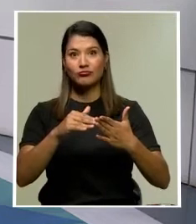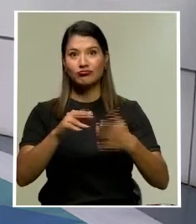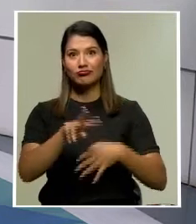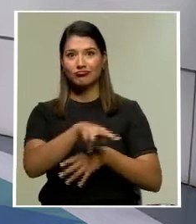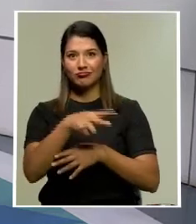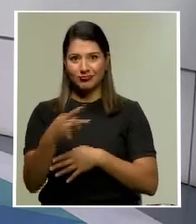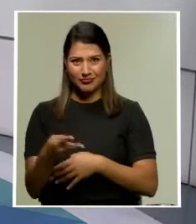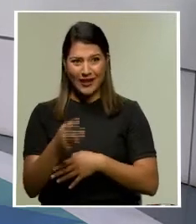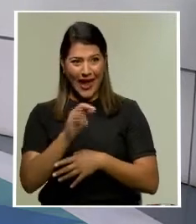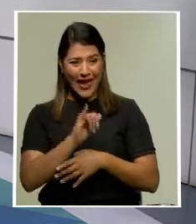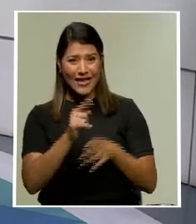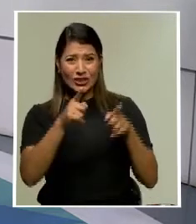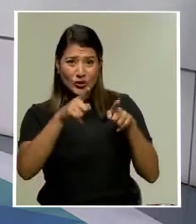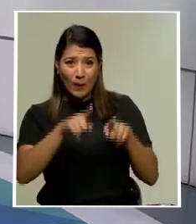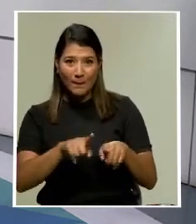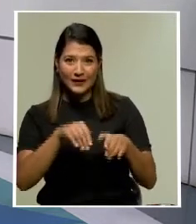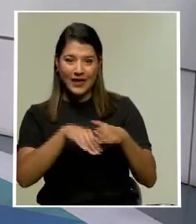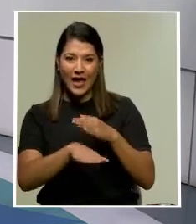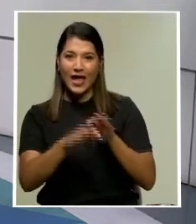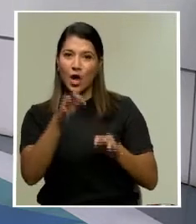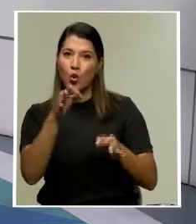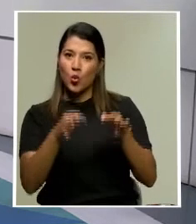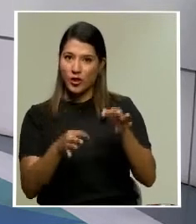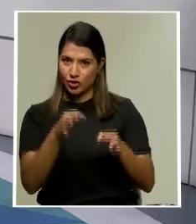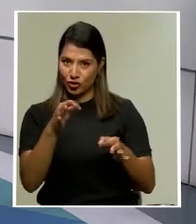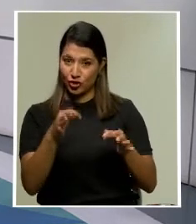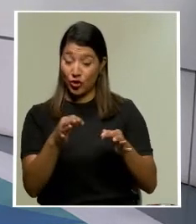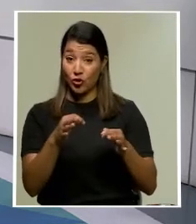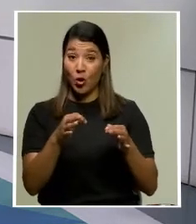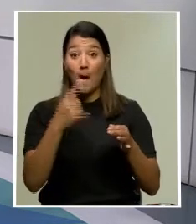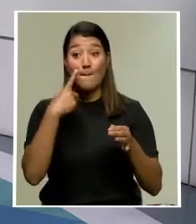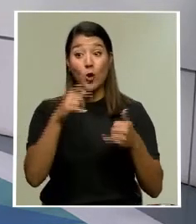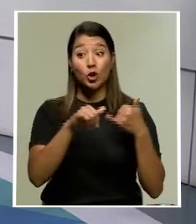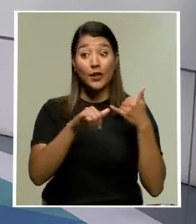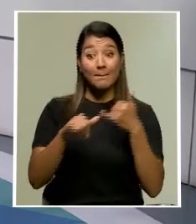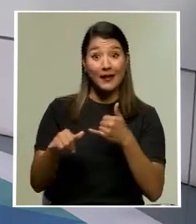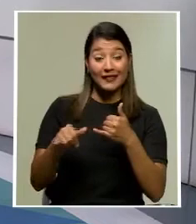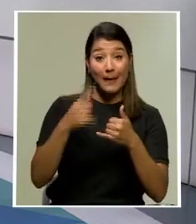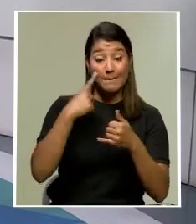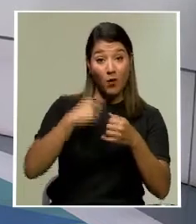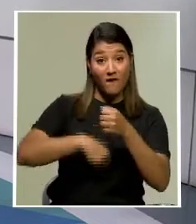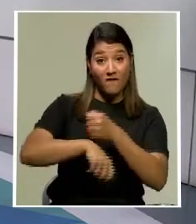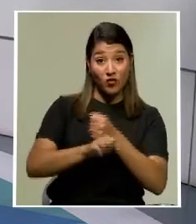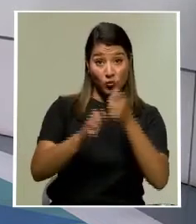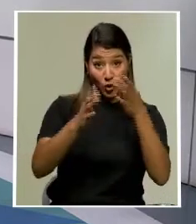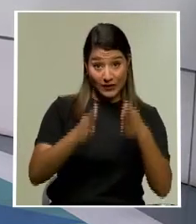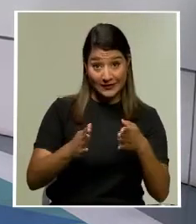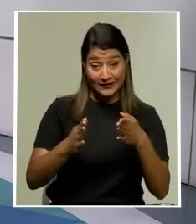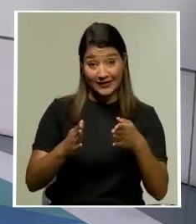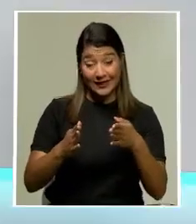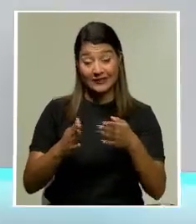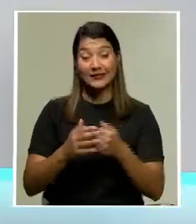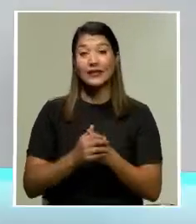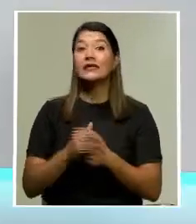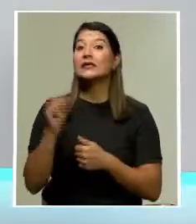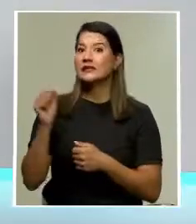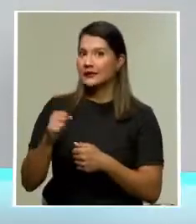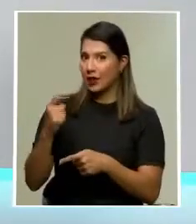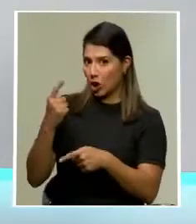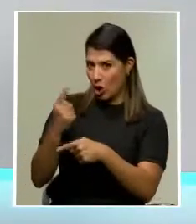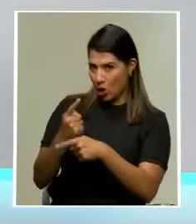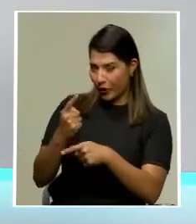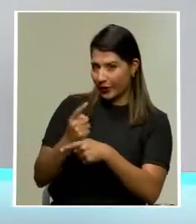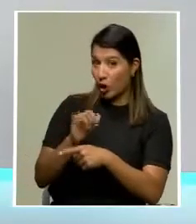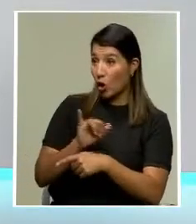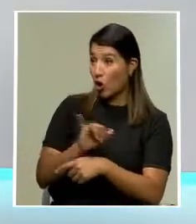juicio entre los futbolistas y Jorge Luis Pintos. Así es, ¿qué tal, don Ernesto? Bueno, como usted ya lo